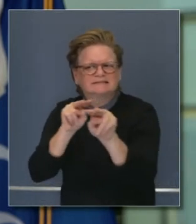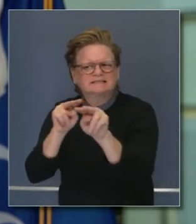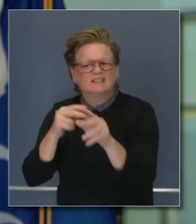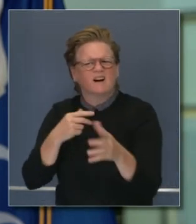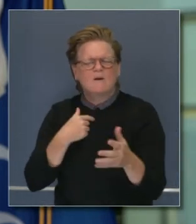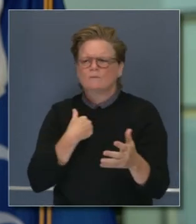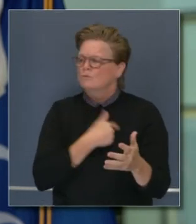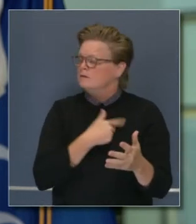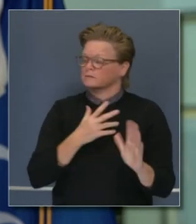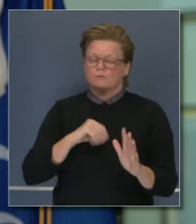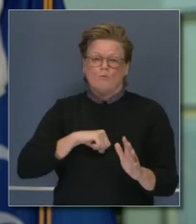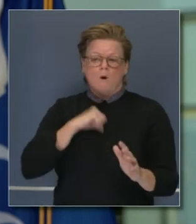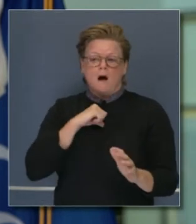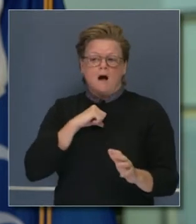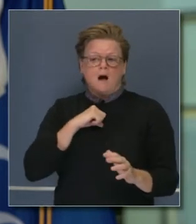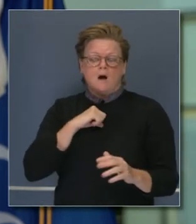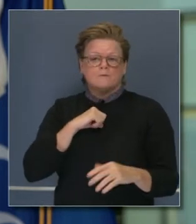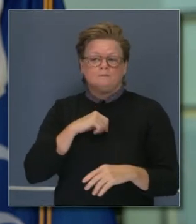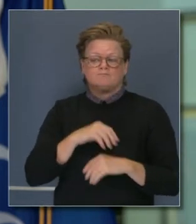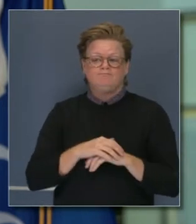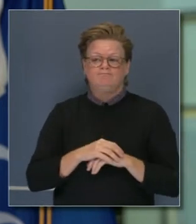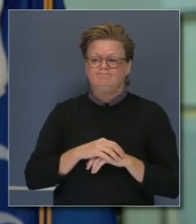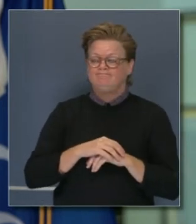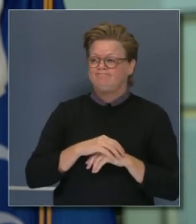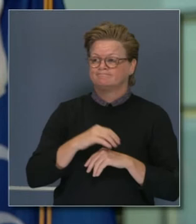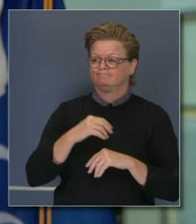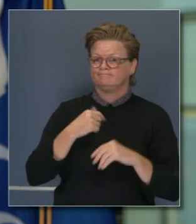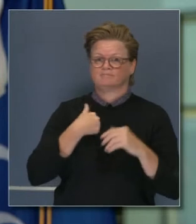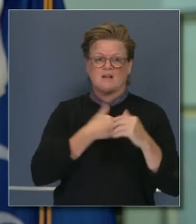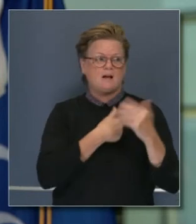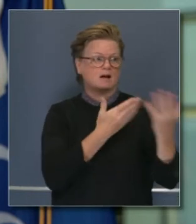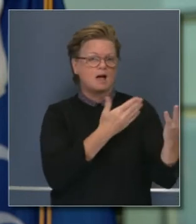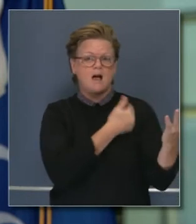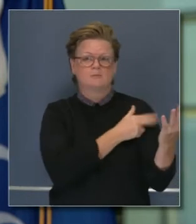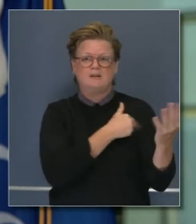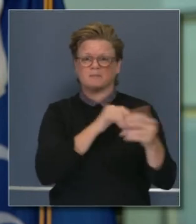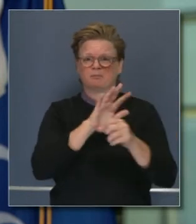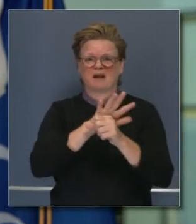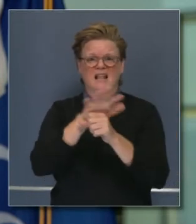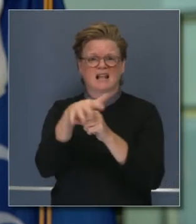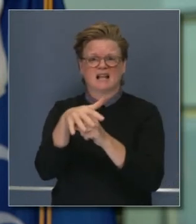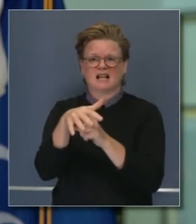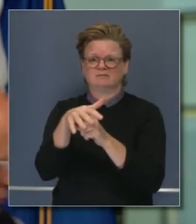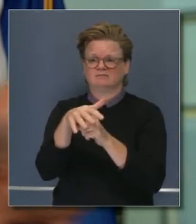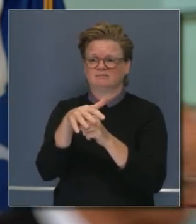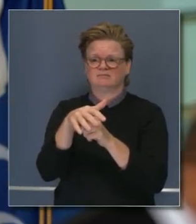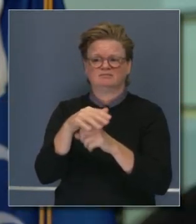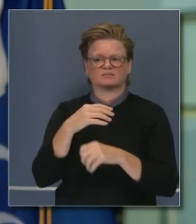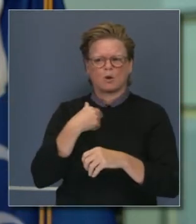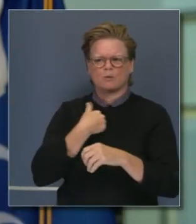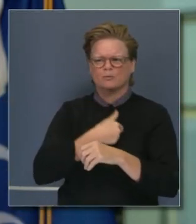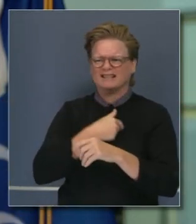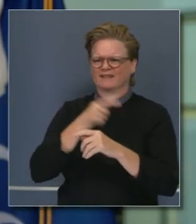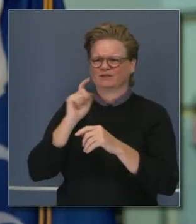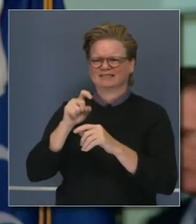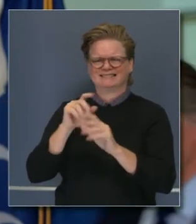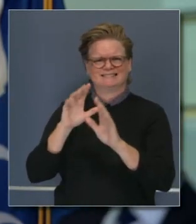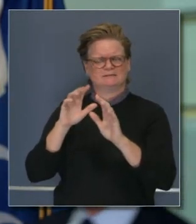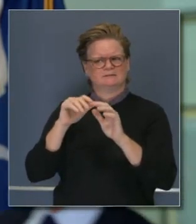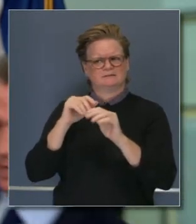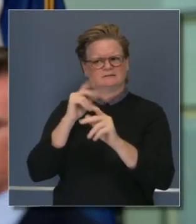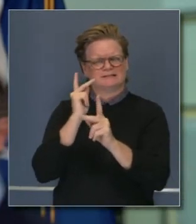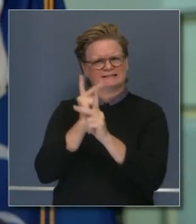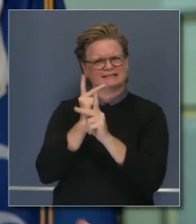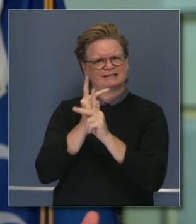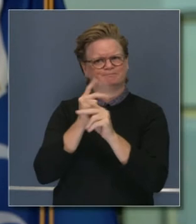números y seguiremos mejorando nuestra capacidad de buscar y hacer el rastreo de contactos y usarlos cuando sea